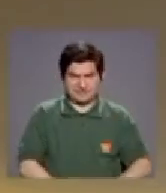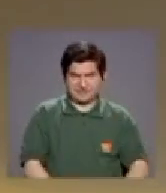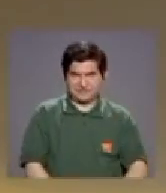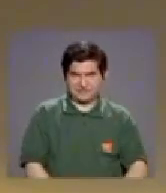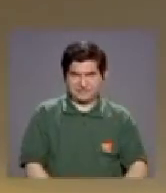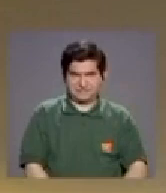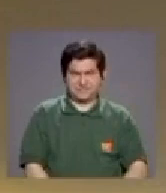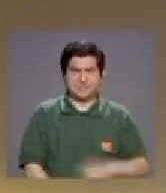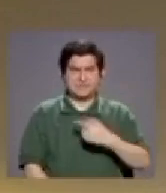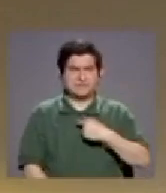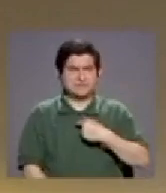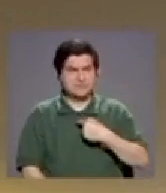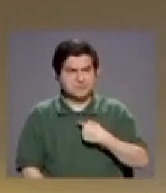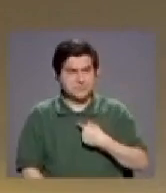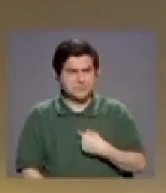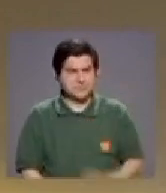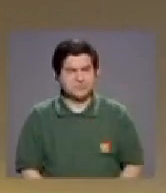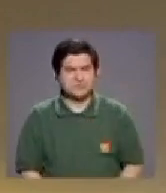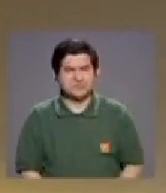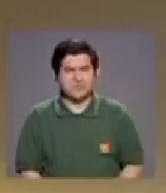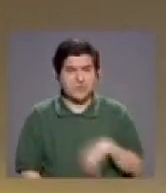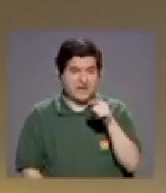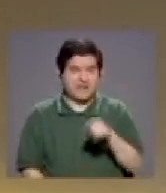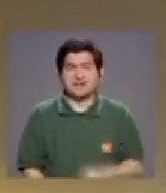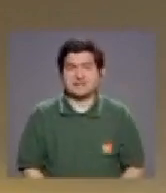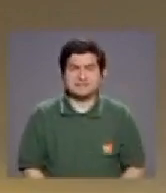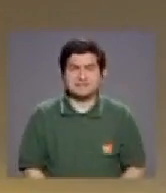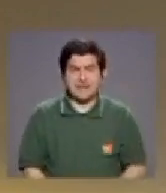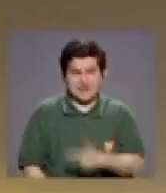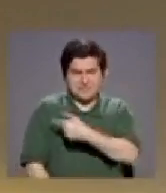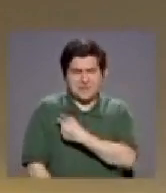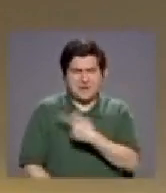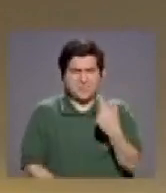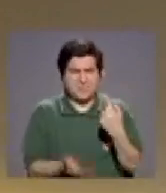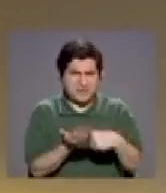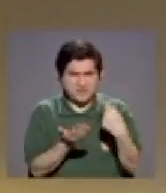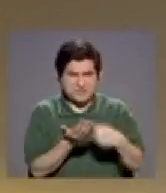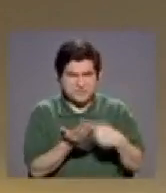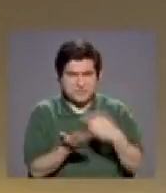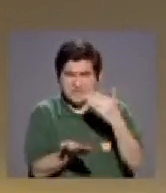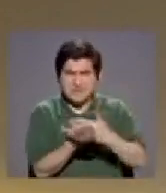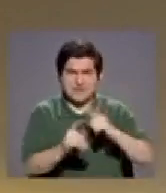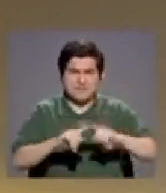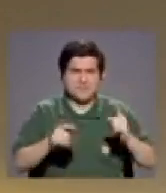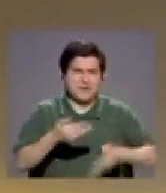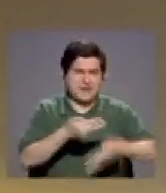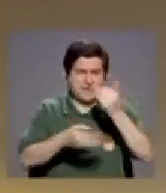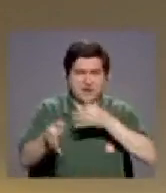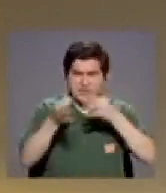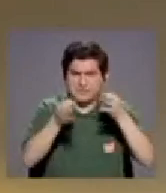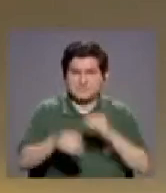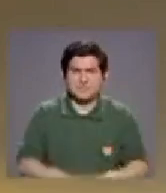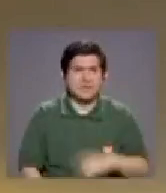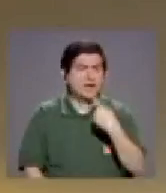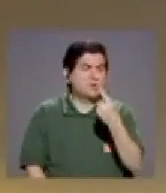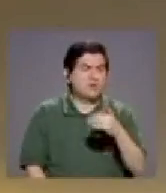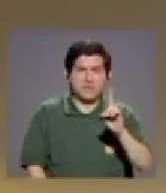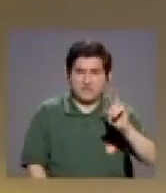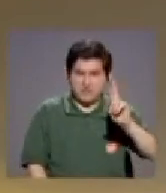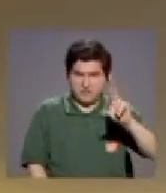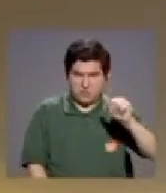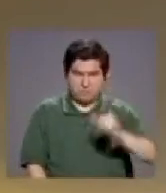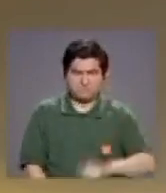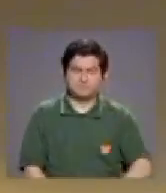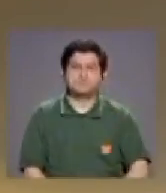la interrumpí en la vacuna controversial, pero quiero destacar una cosa que dijo la doctora.